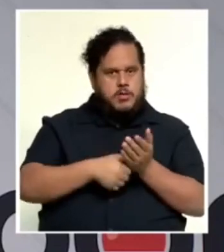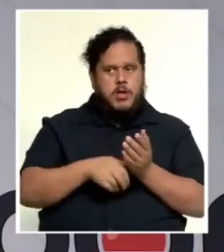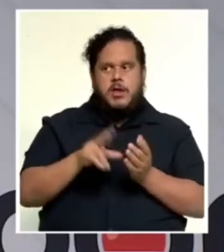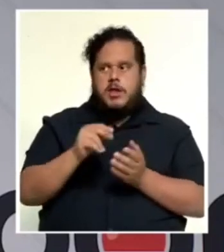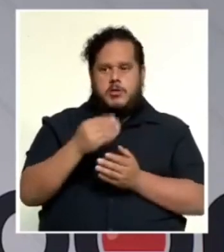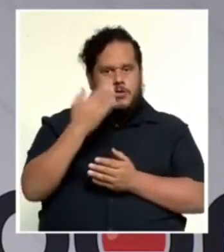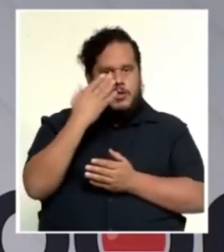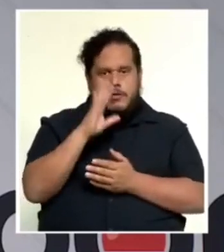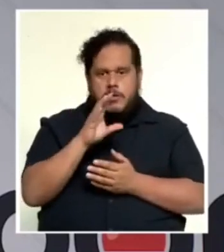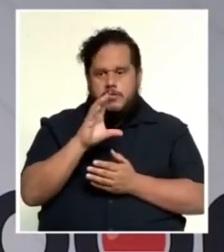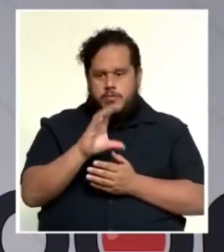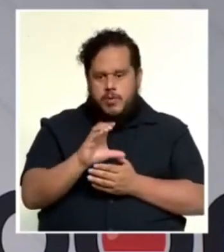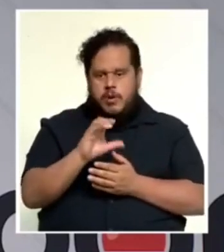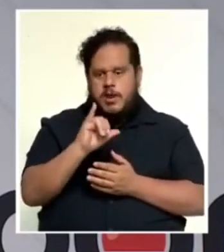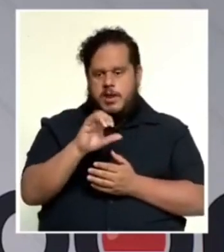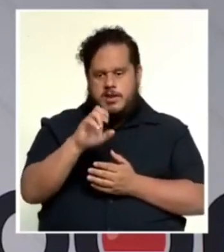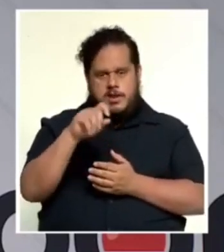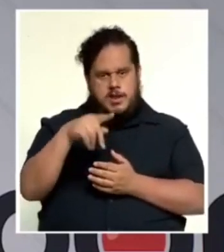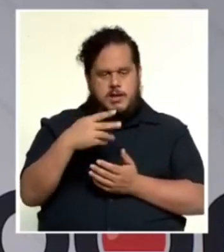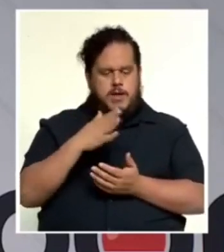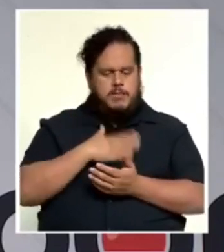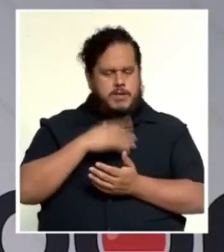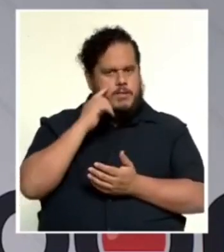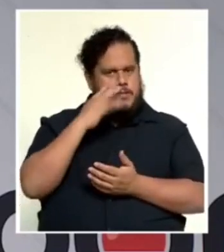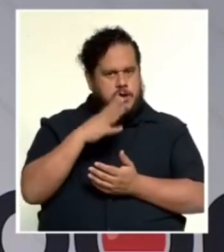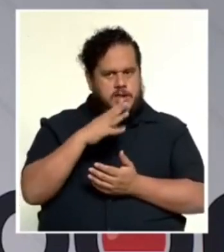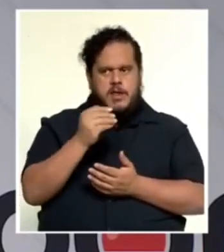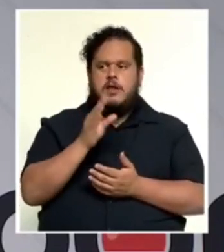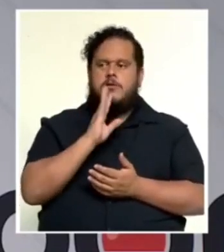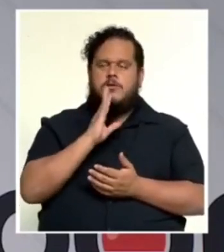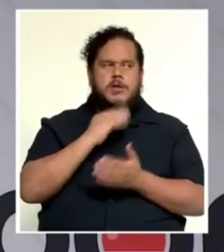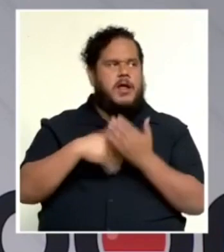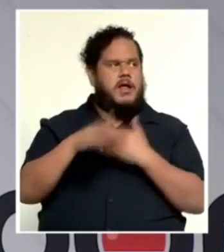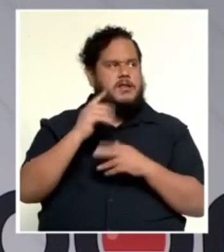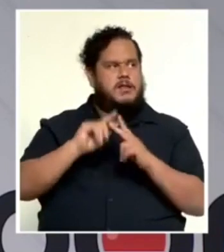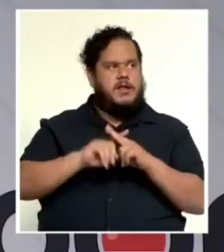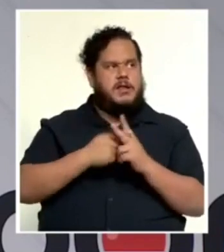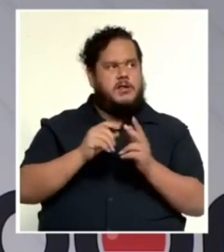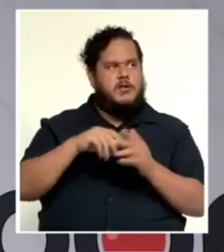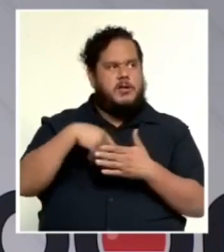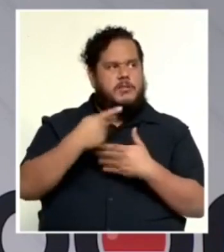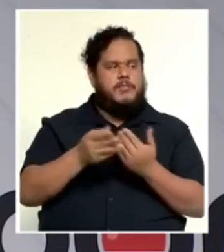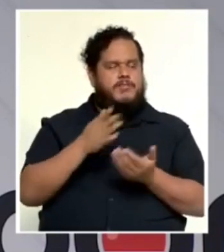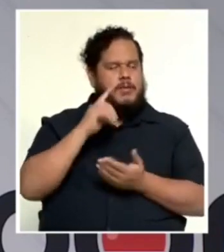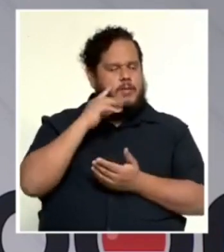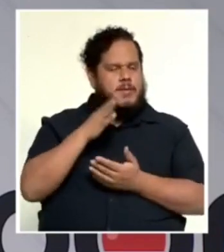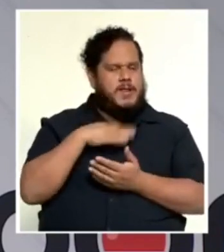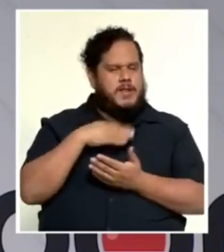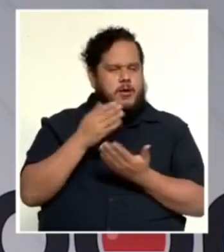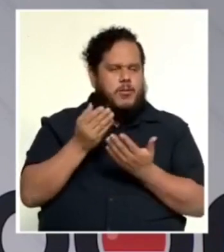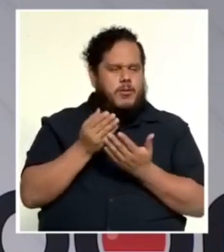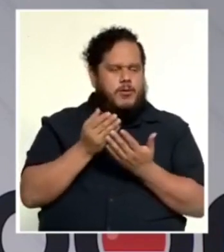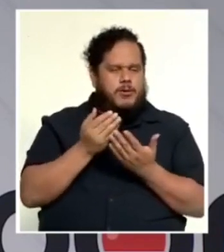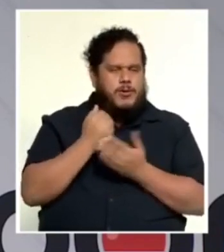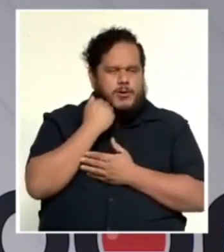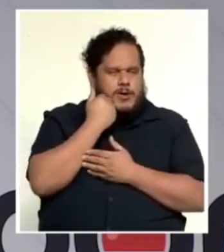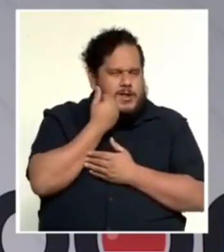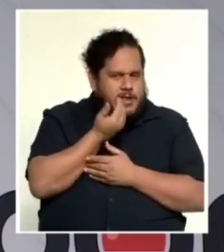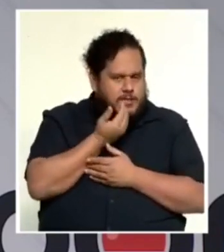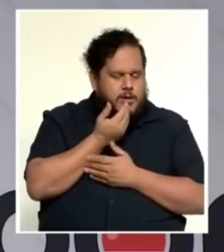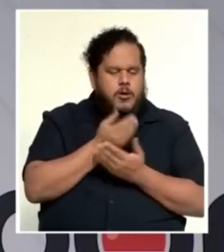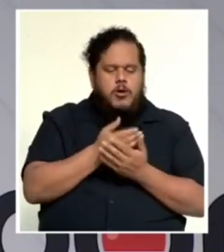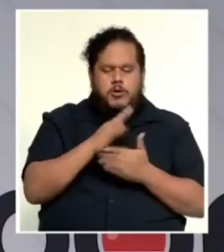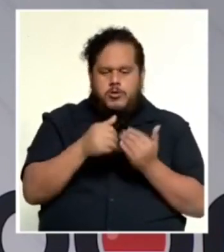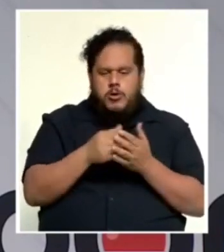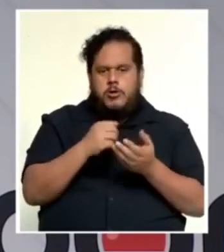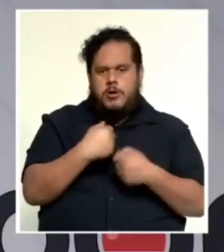encuestas, por el propio CIEP, y que también me parece, y lo comentábamos antes del inicio del programa, me parece tímido el vaticinio que realiza en este